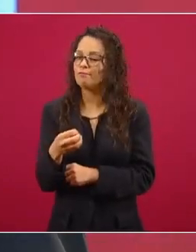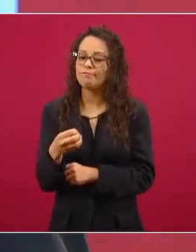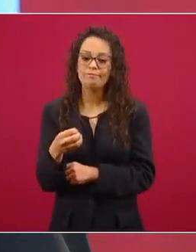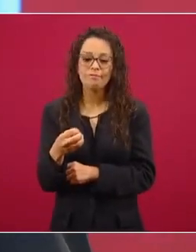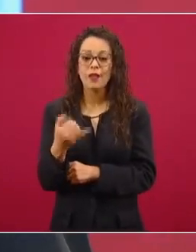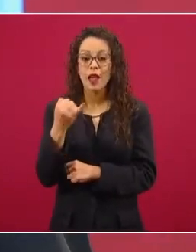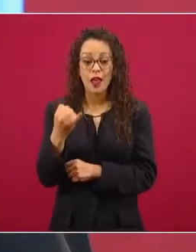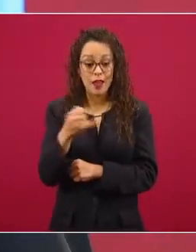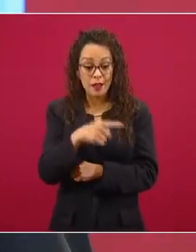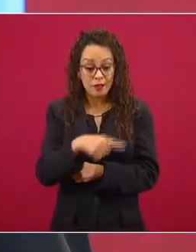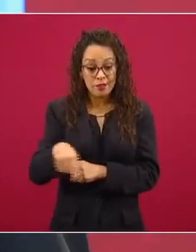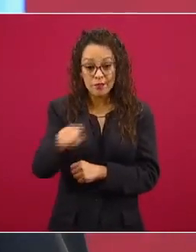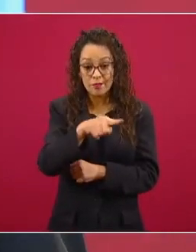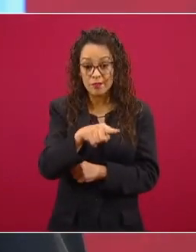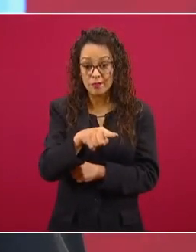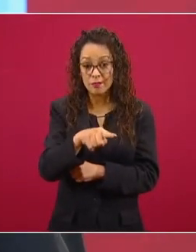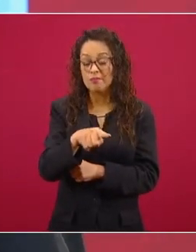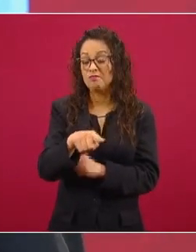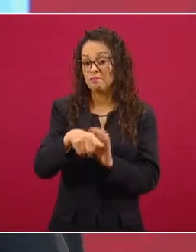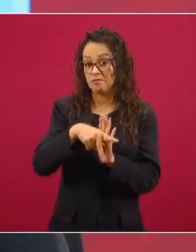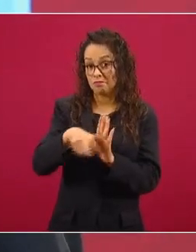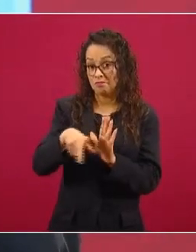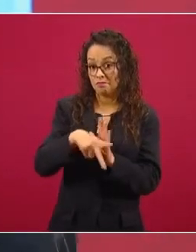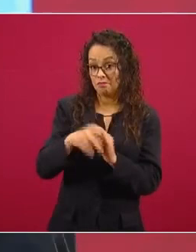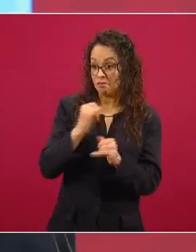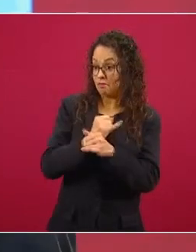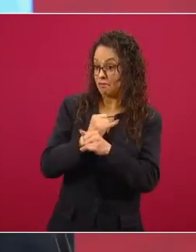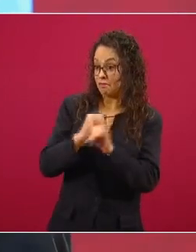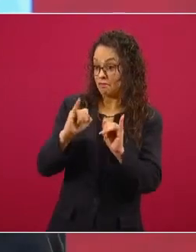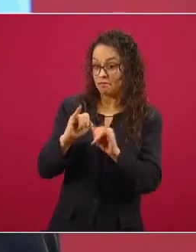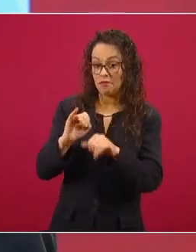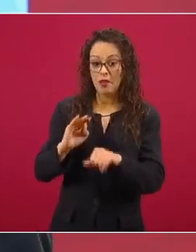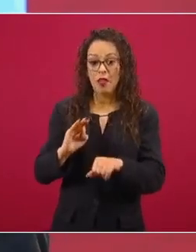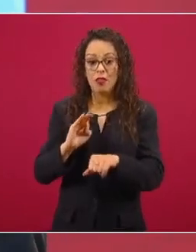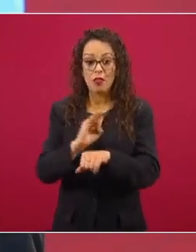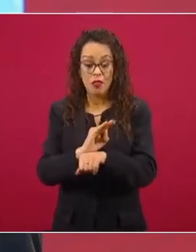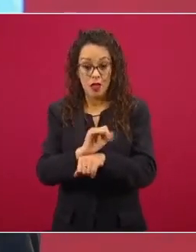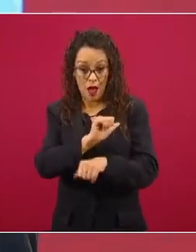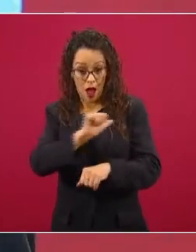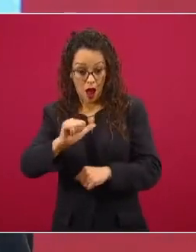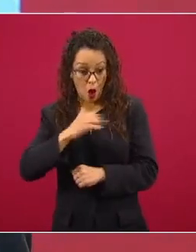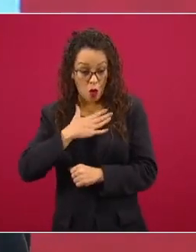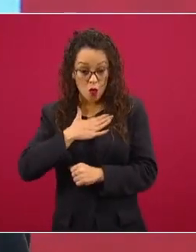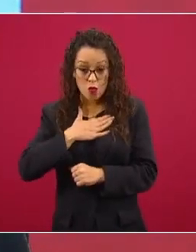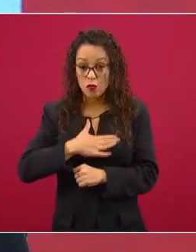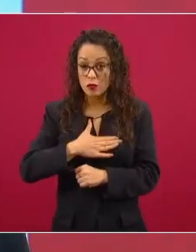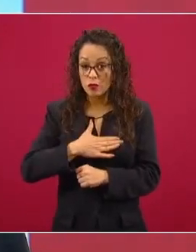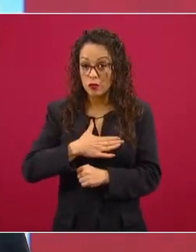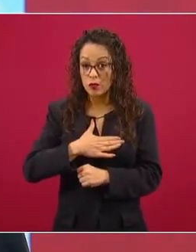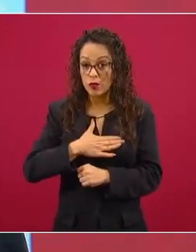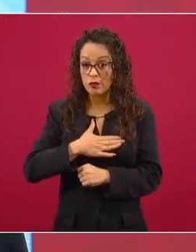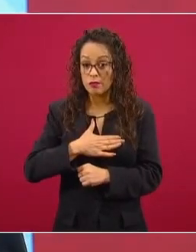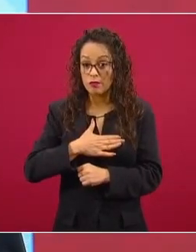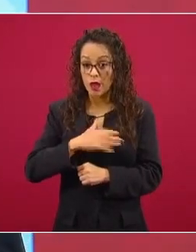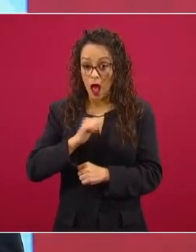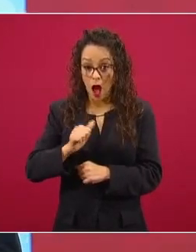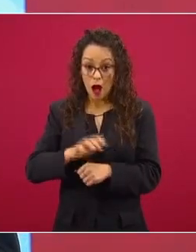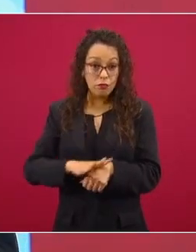periodistas independientes, defensores de causas justas, defensores del